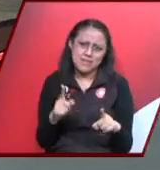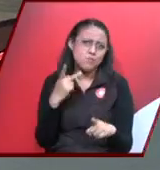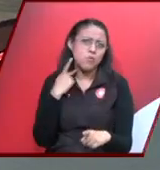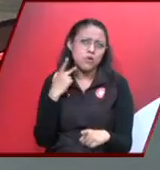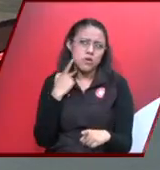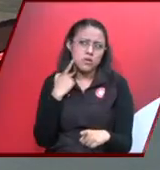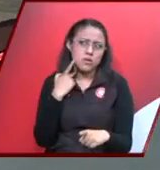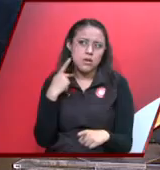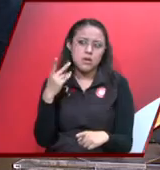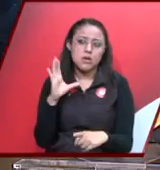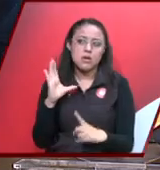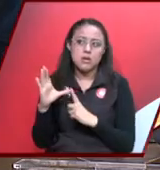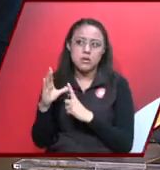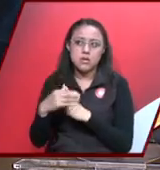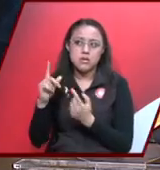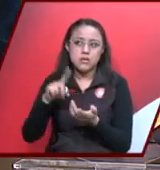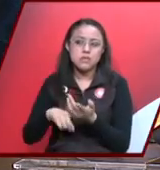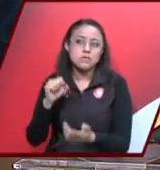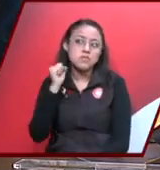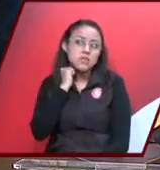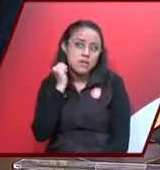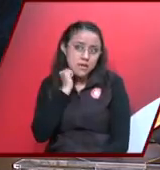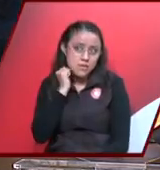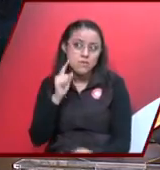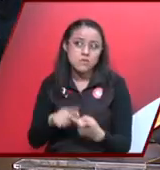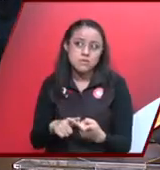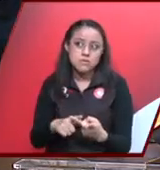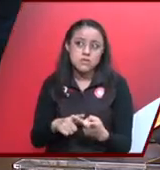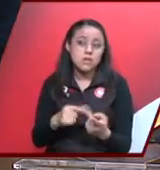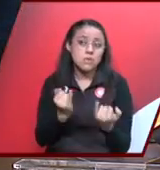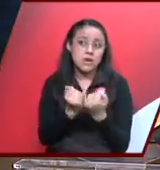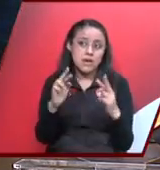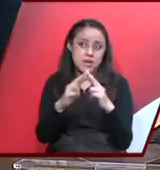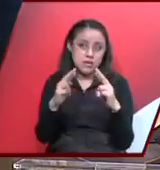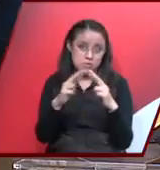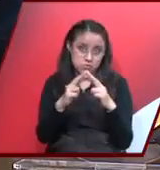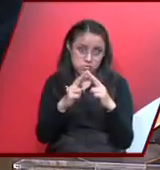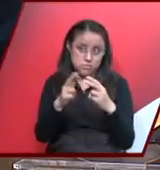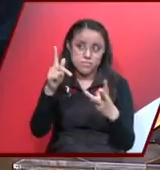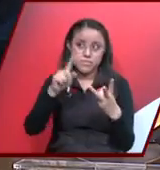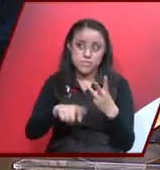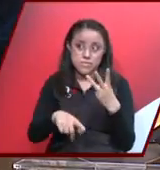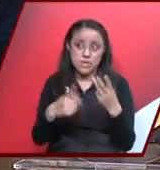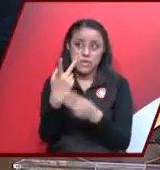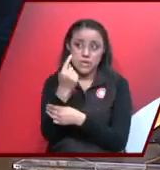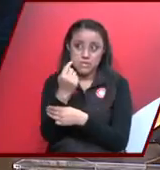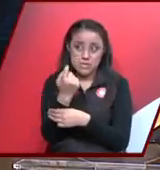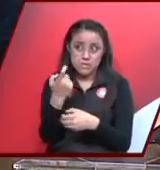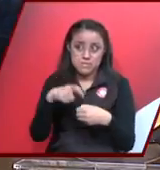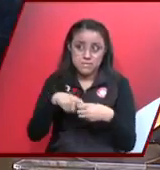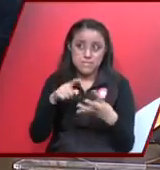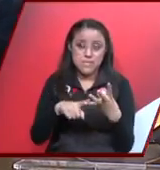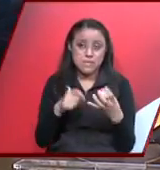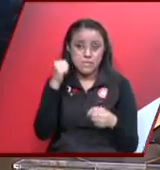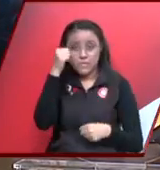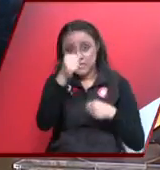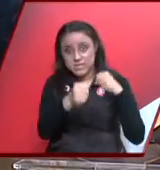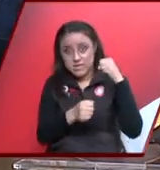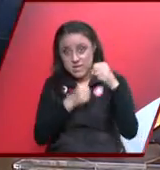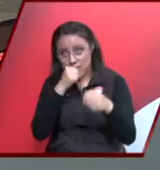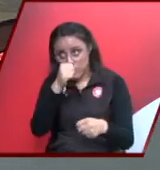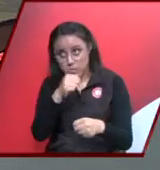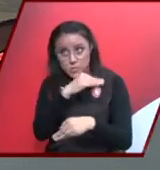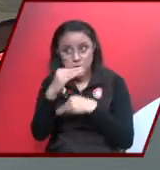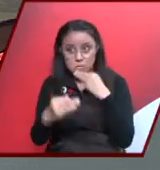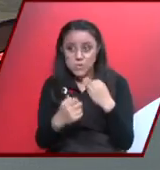es presidente de su comisión dentro del Senado, es también celebridad religiosa, es socio de un canal de televisión y es boxeador.